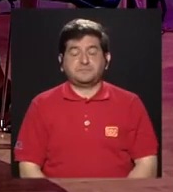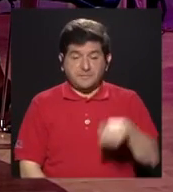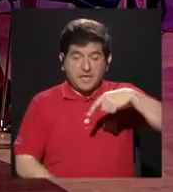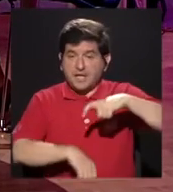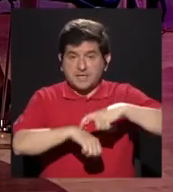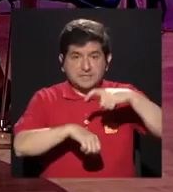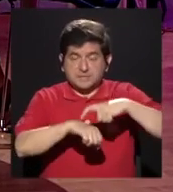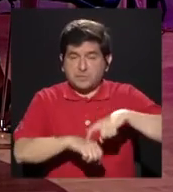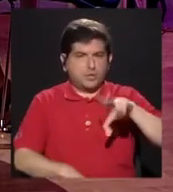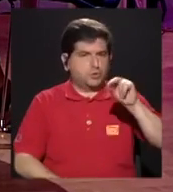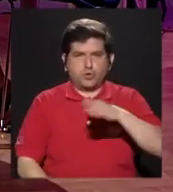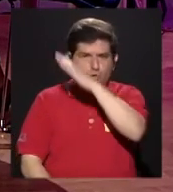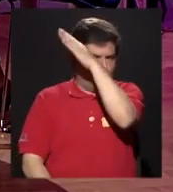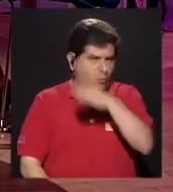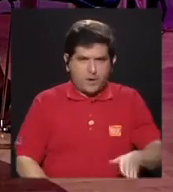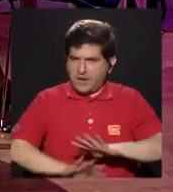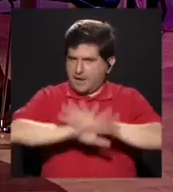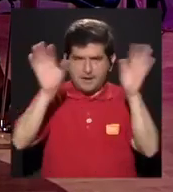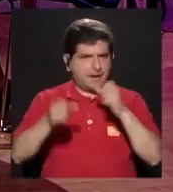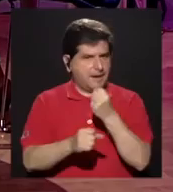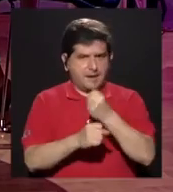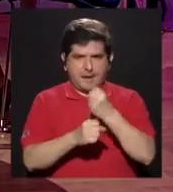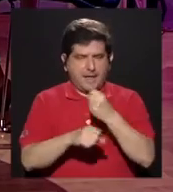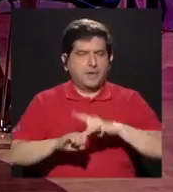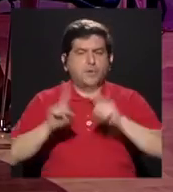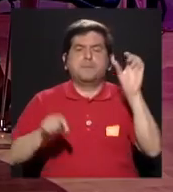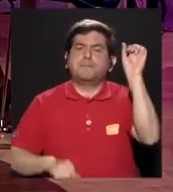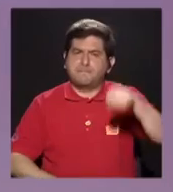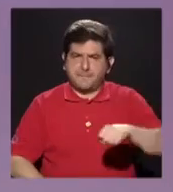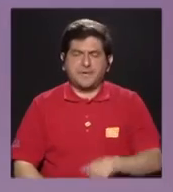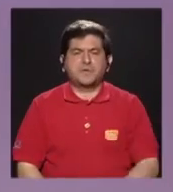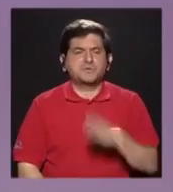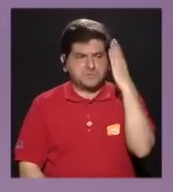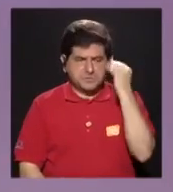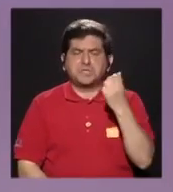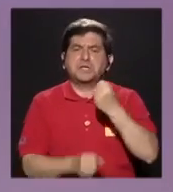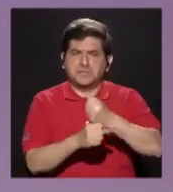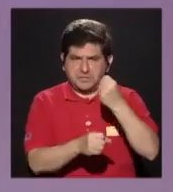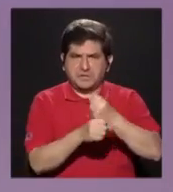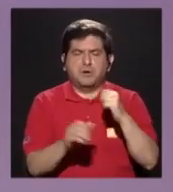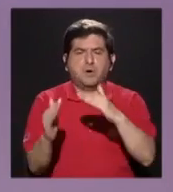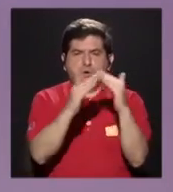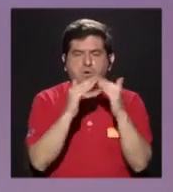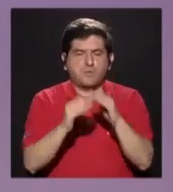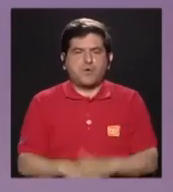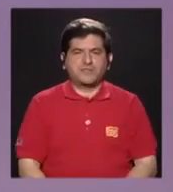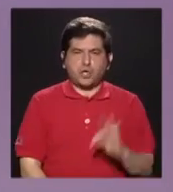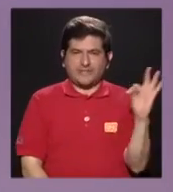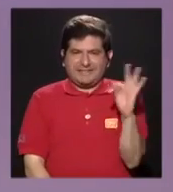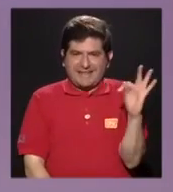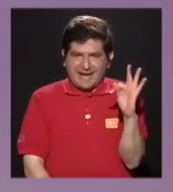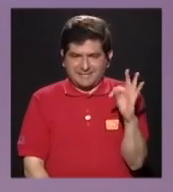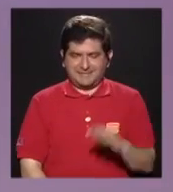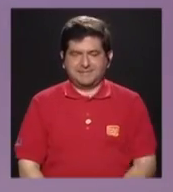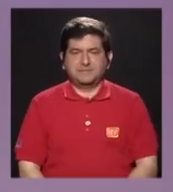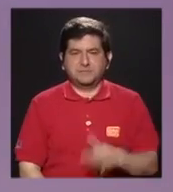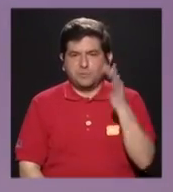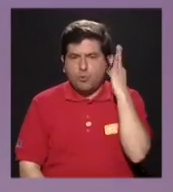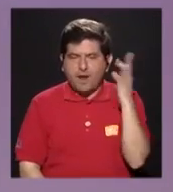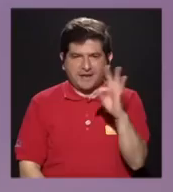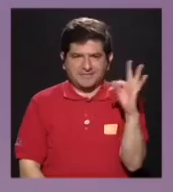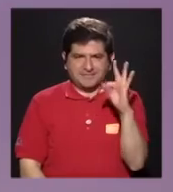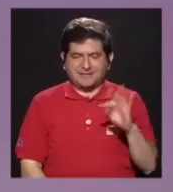dejamos un eje tan claro de trabajo pero sí hemos tenido experiencias de trabajo con población trans con mujeres